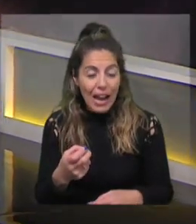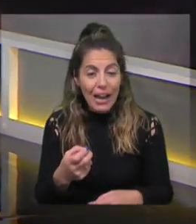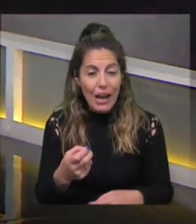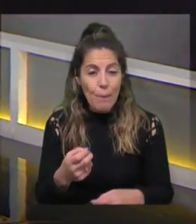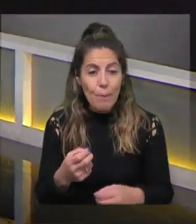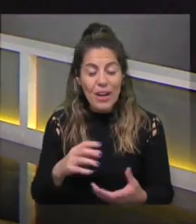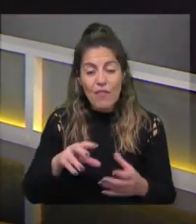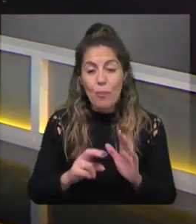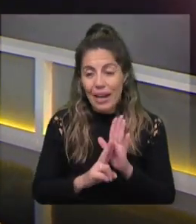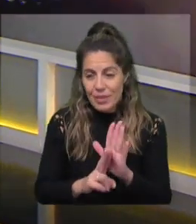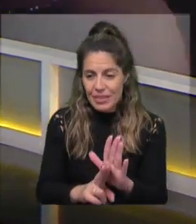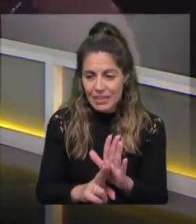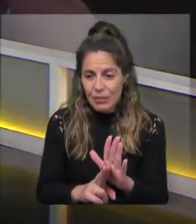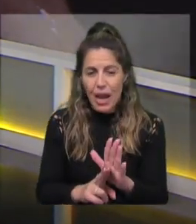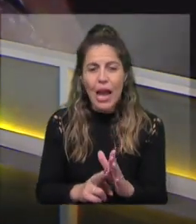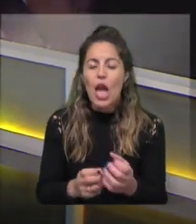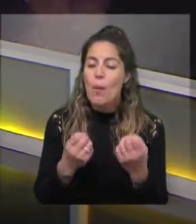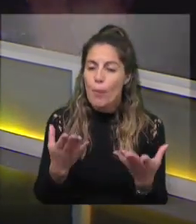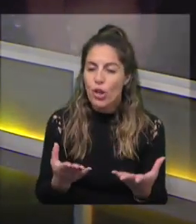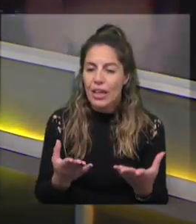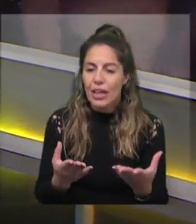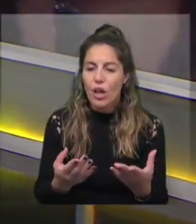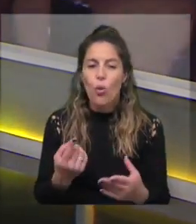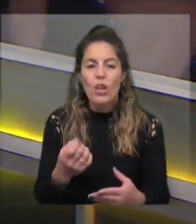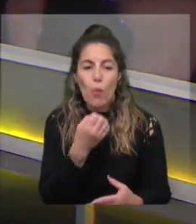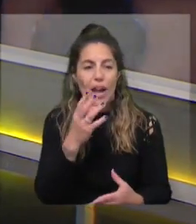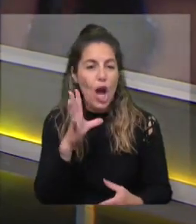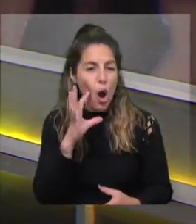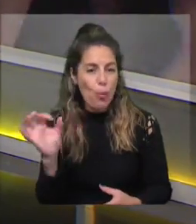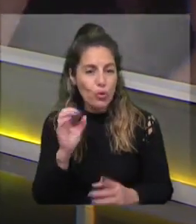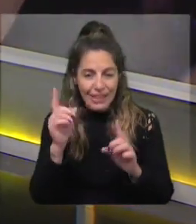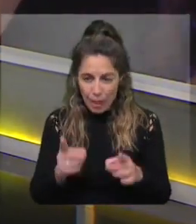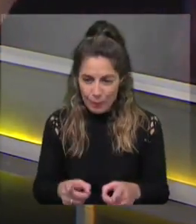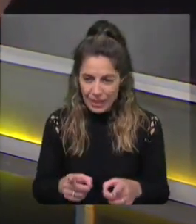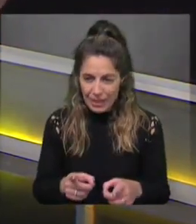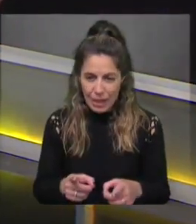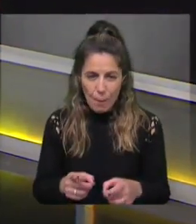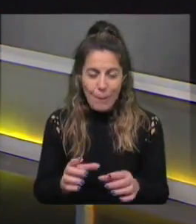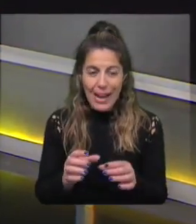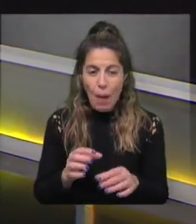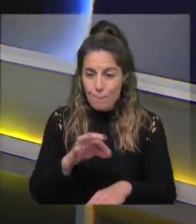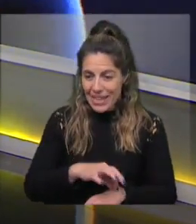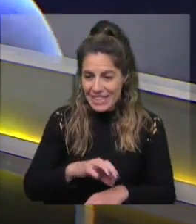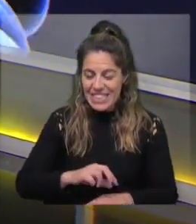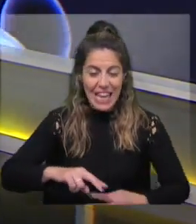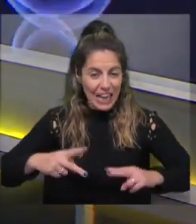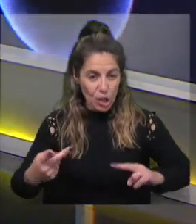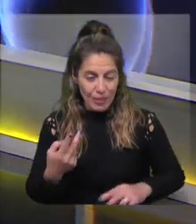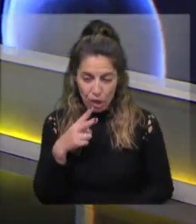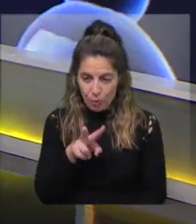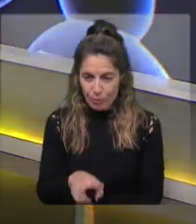representativa y por qué será una buena oportunidad también para la medicina genómica. Lo